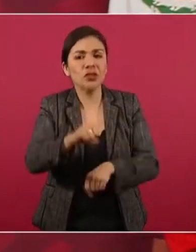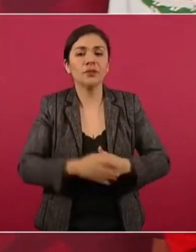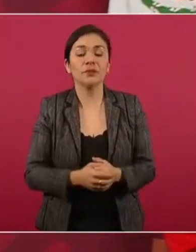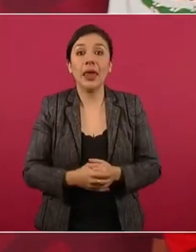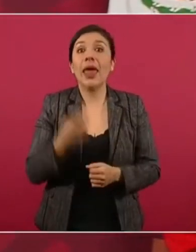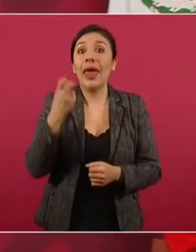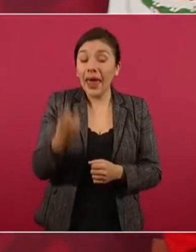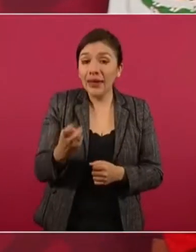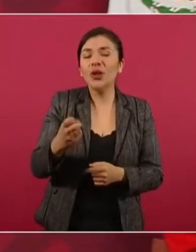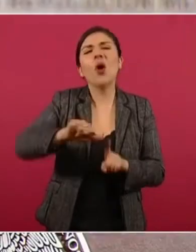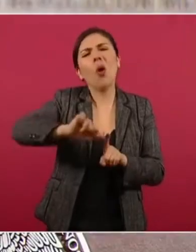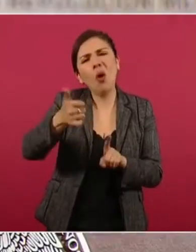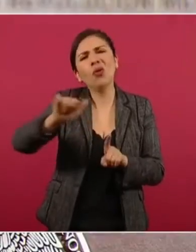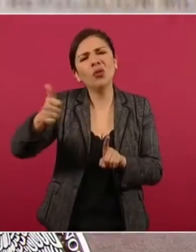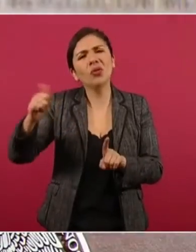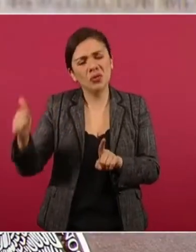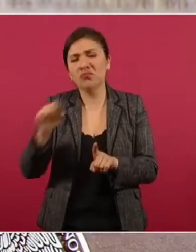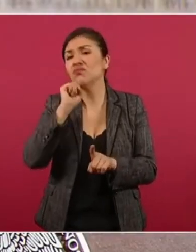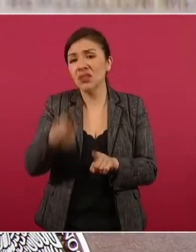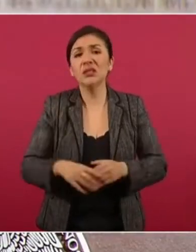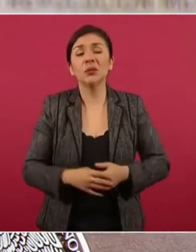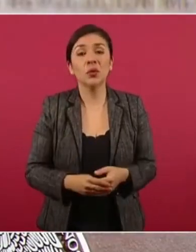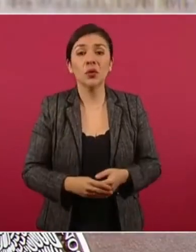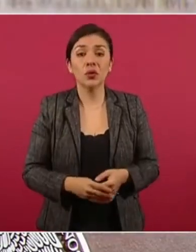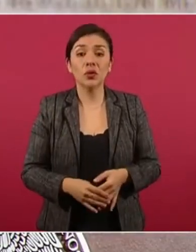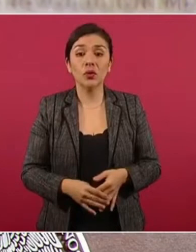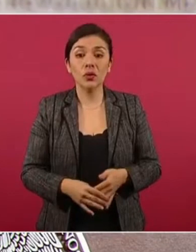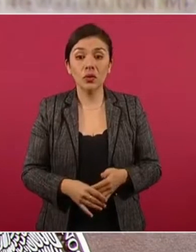Con eso y con todo lo demás.